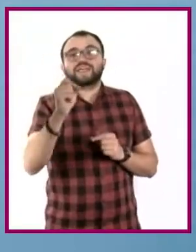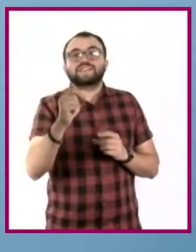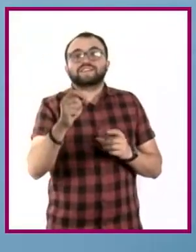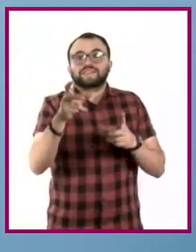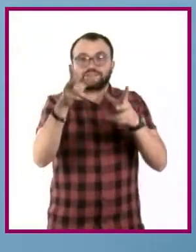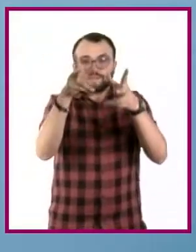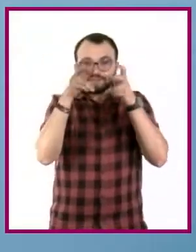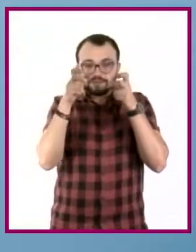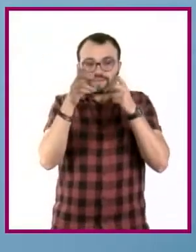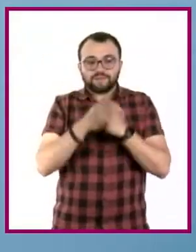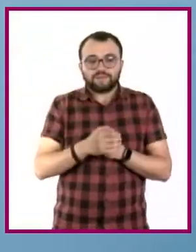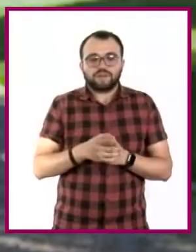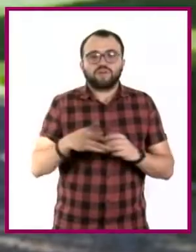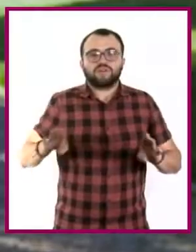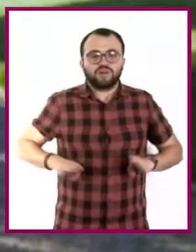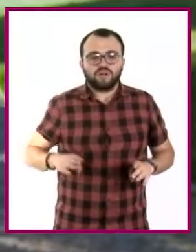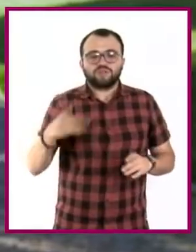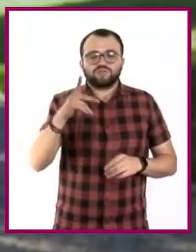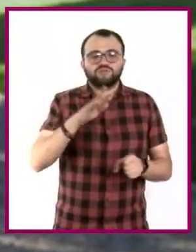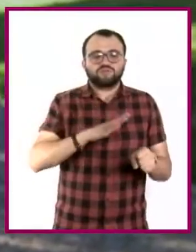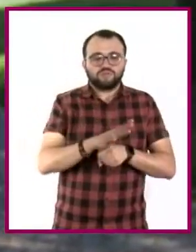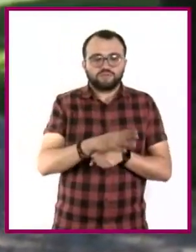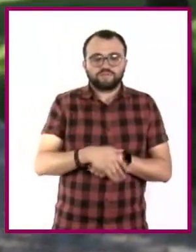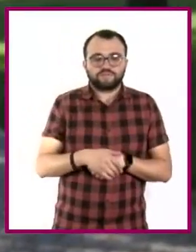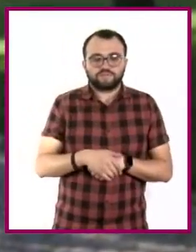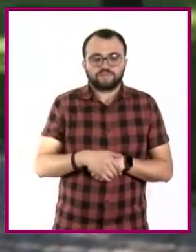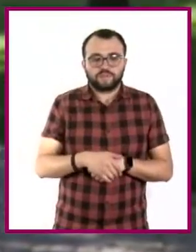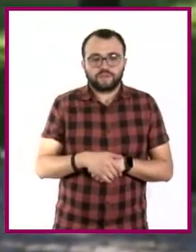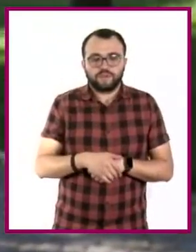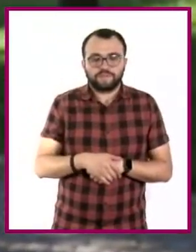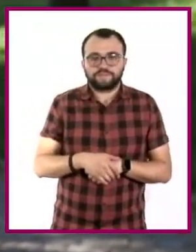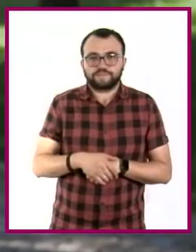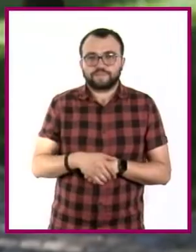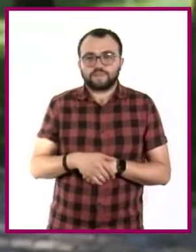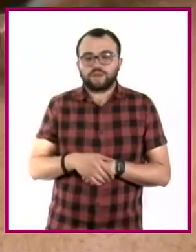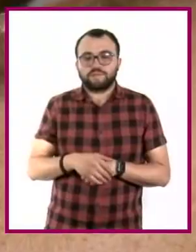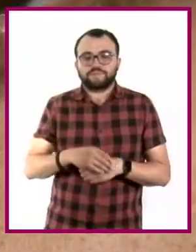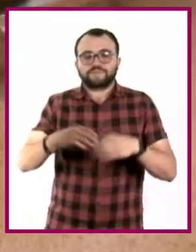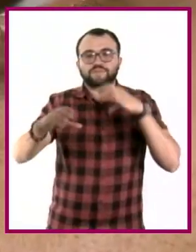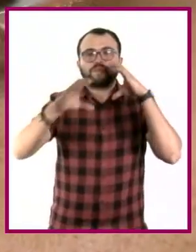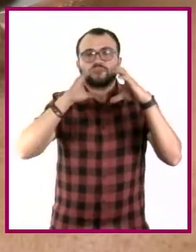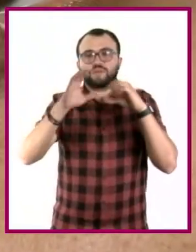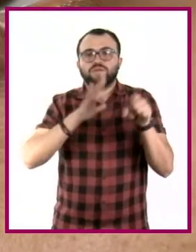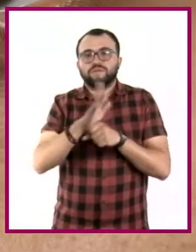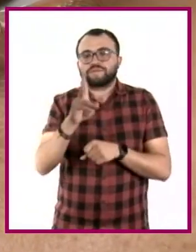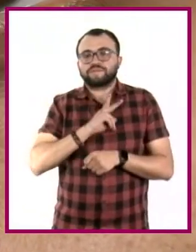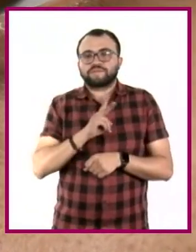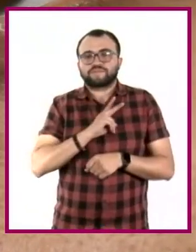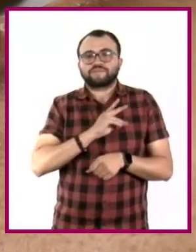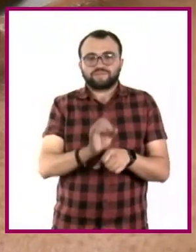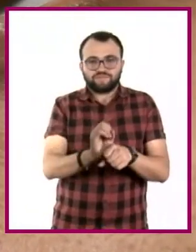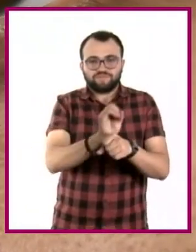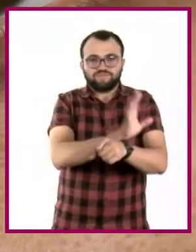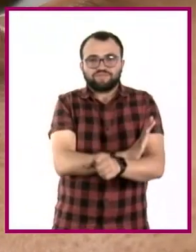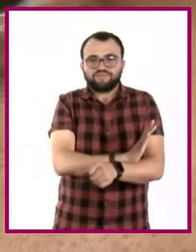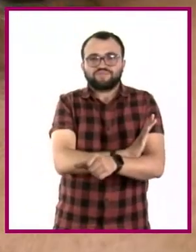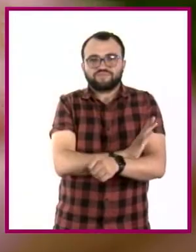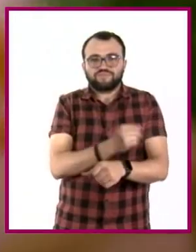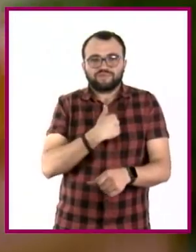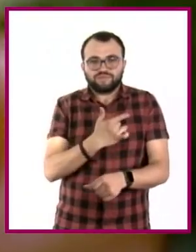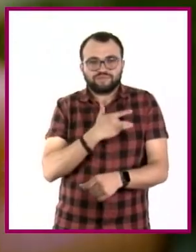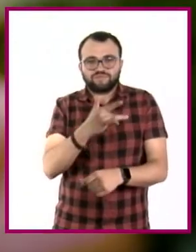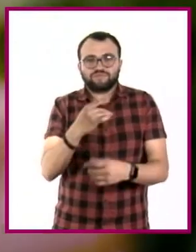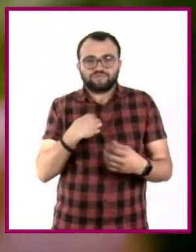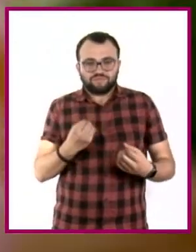comunicación no verbal, se puede afirmar que existe una tendencia a comunicarnos mediante expresiones. Se considera que dependen